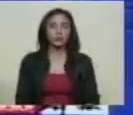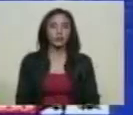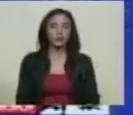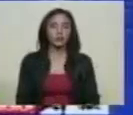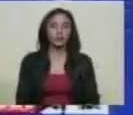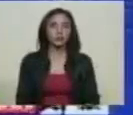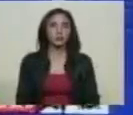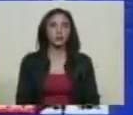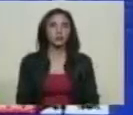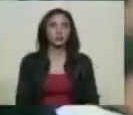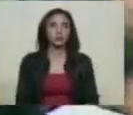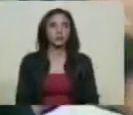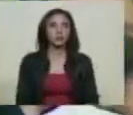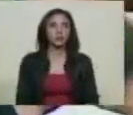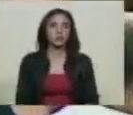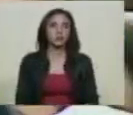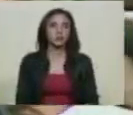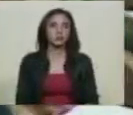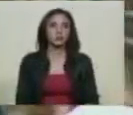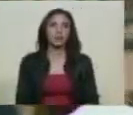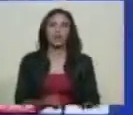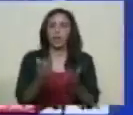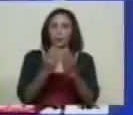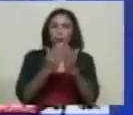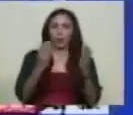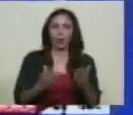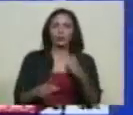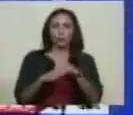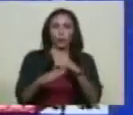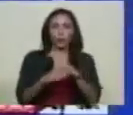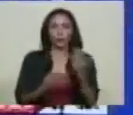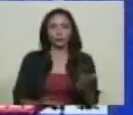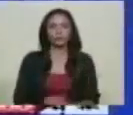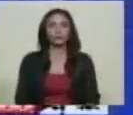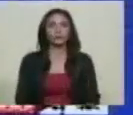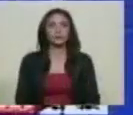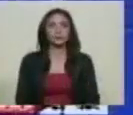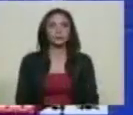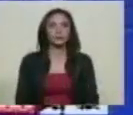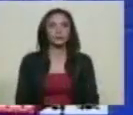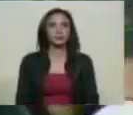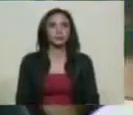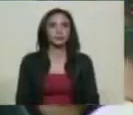18. ¿Te acuerdas cuando yo te decía, Carlito, 14 años? Y Carlos me decía, 15.